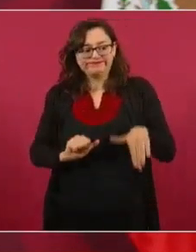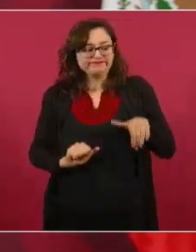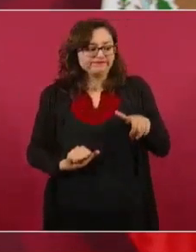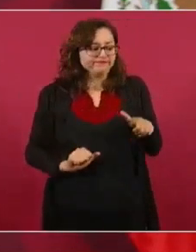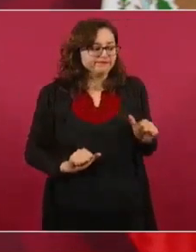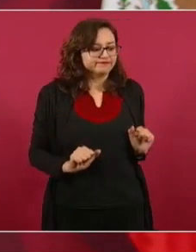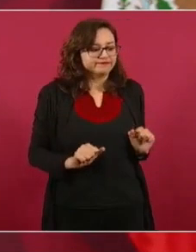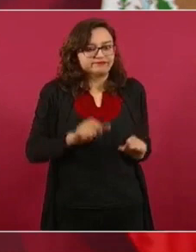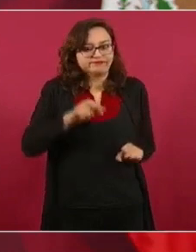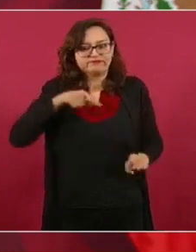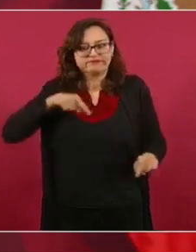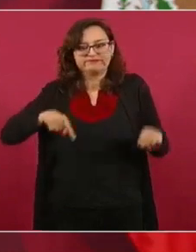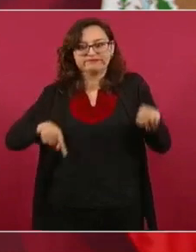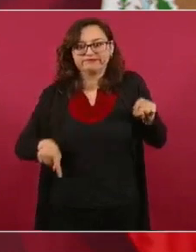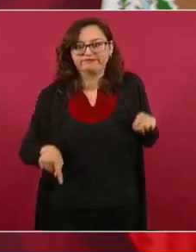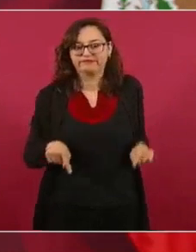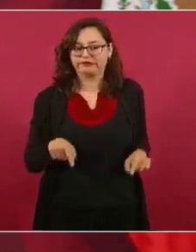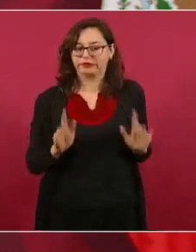comentaristas,